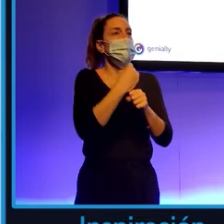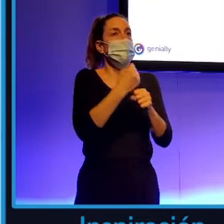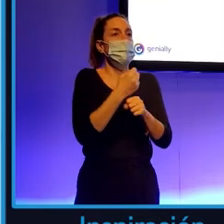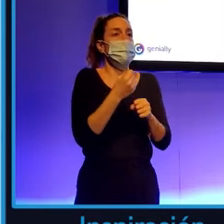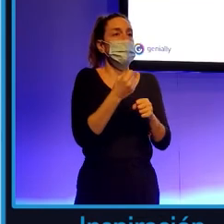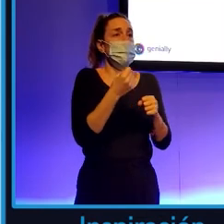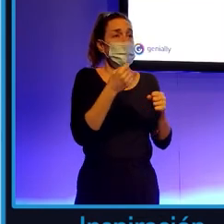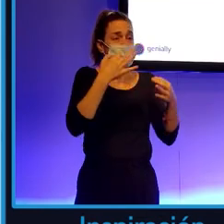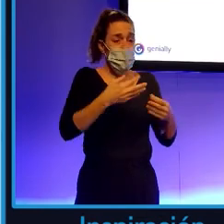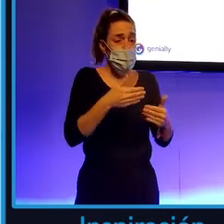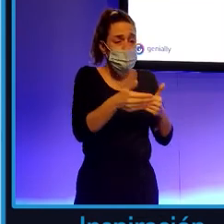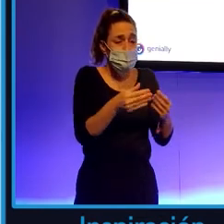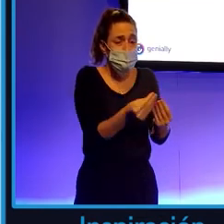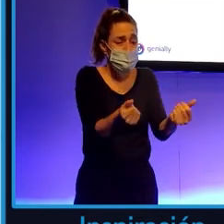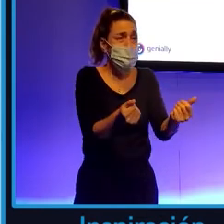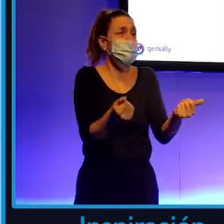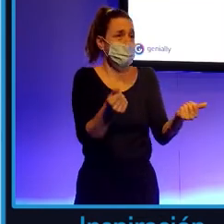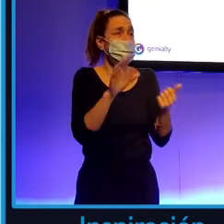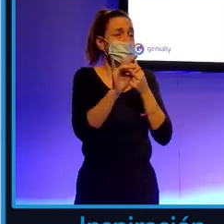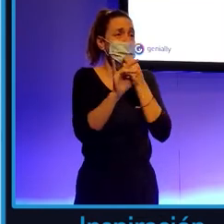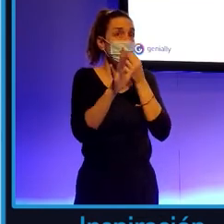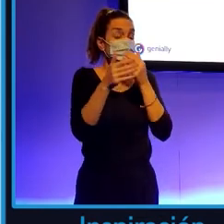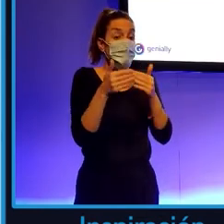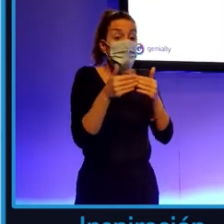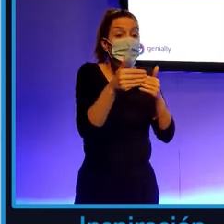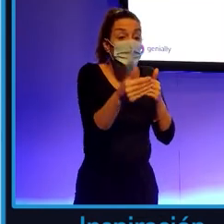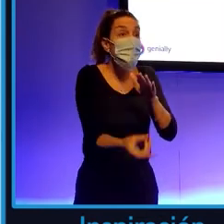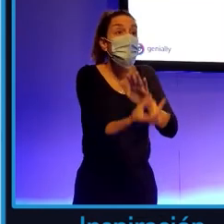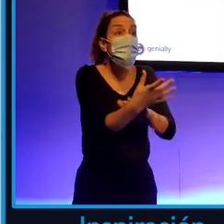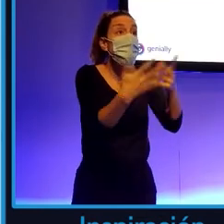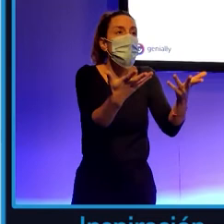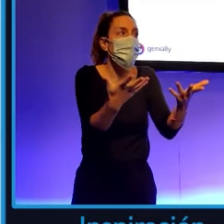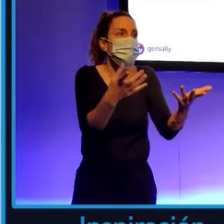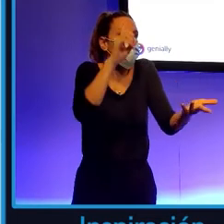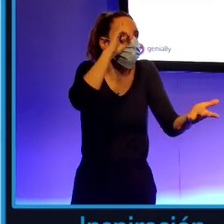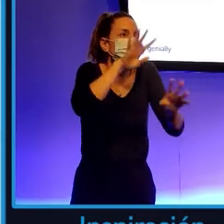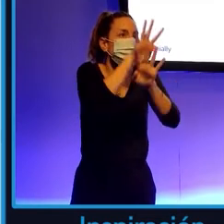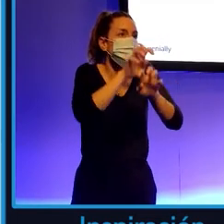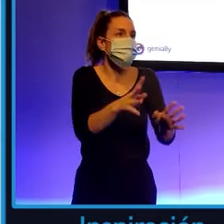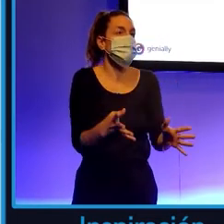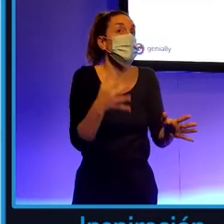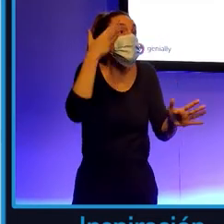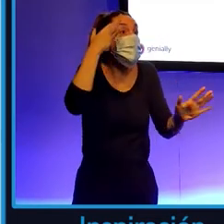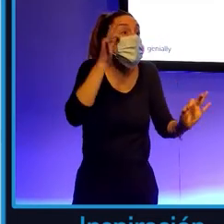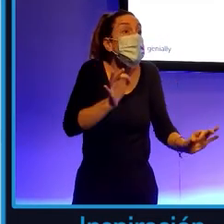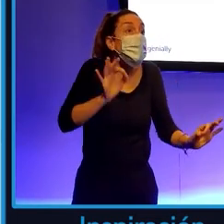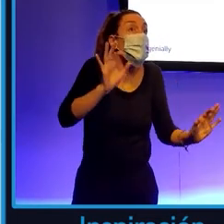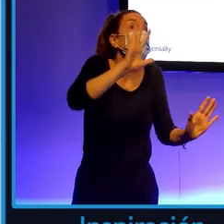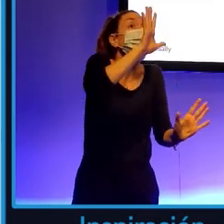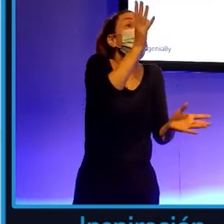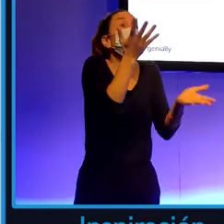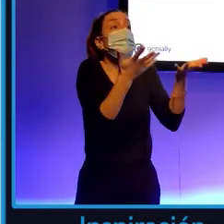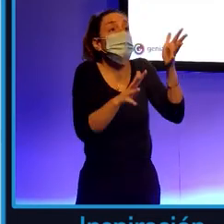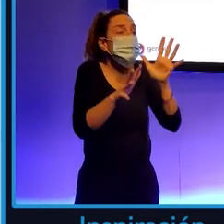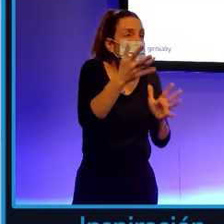pero es que tampoco podemos contarles los que sí van a existir o sea podemos contarles los que creemos o el mejor